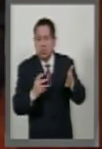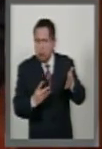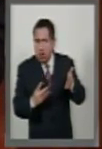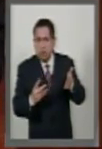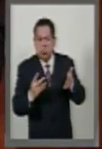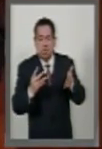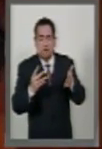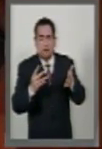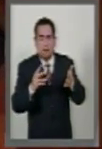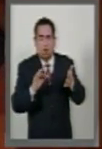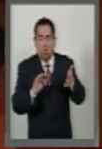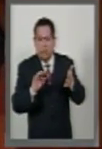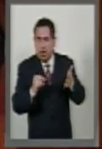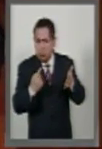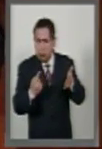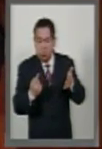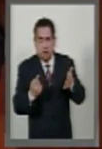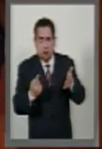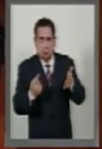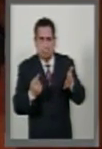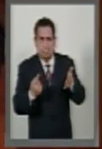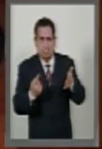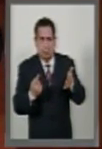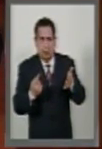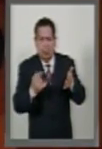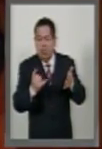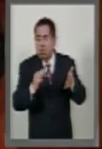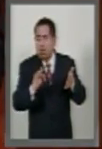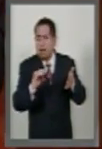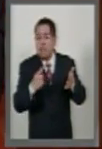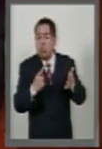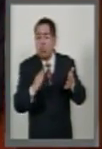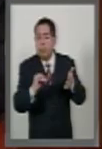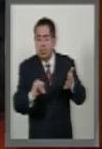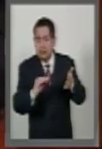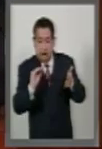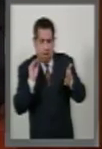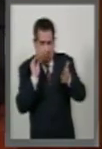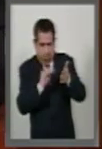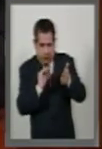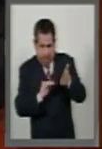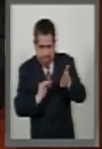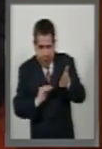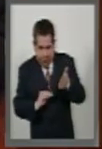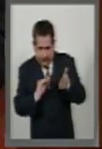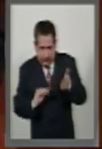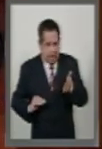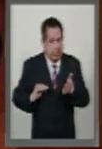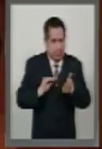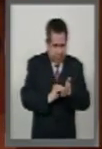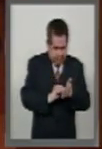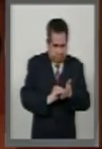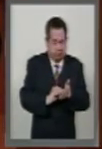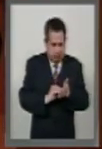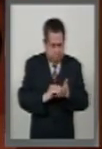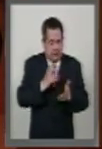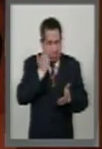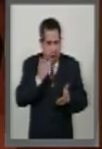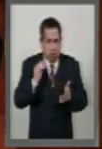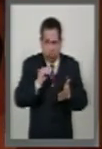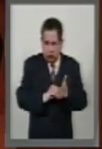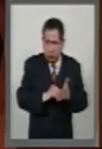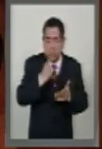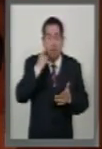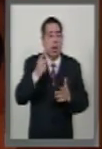24, 41 y 41 bis, refiriéndose las subsecuentes en su orden